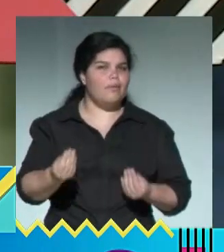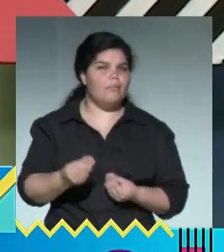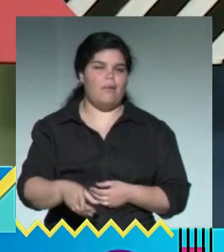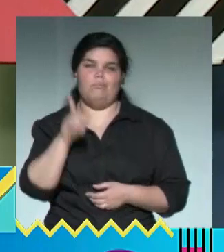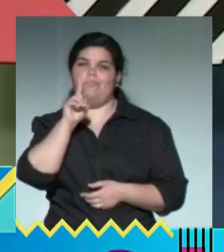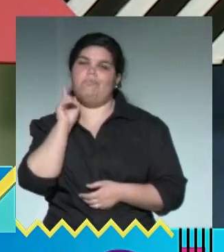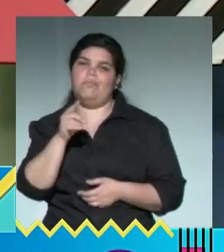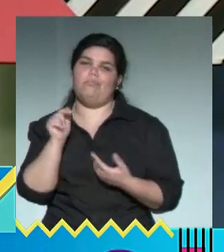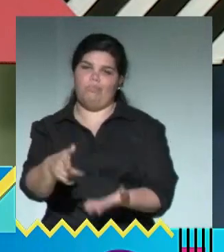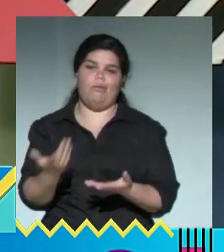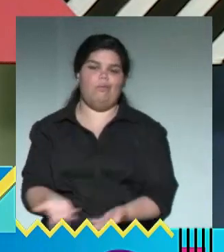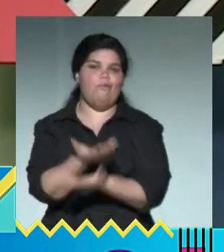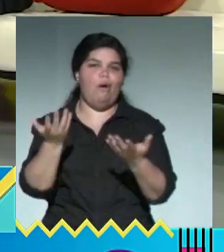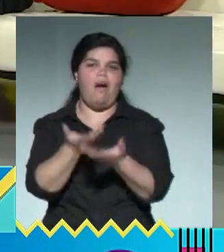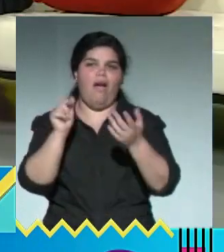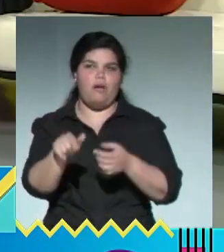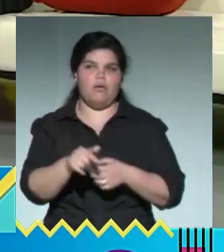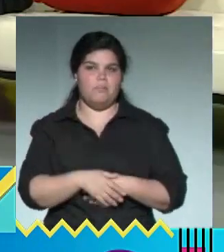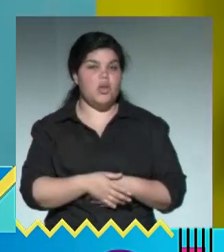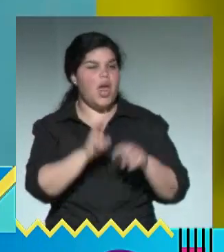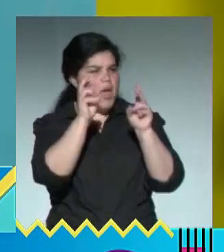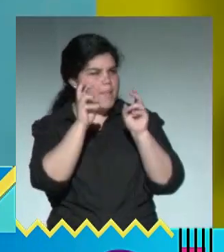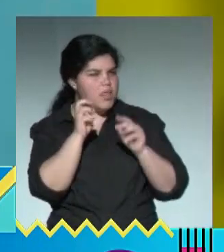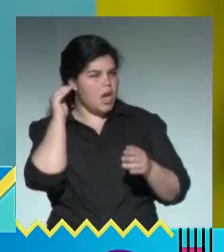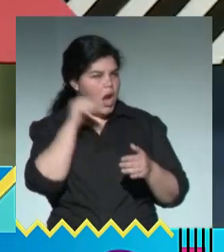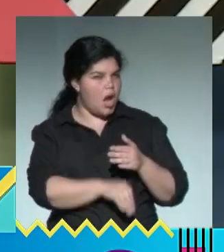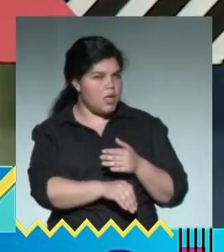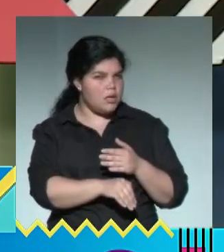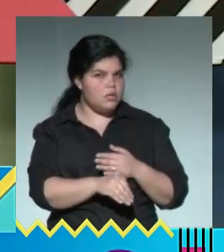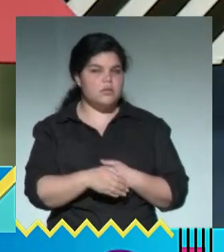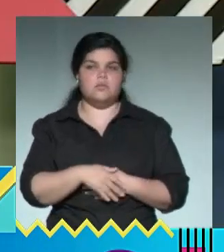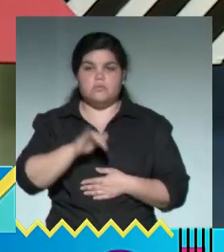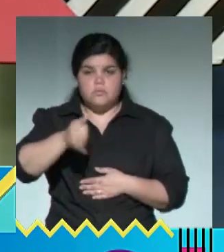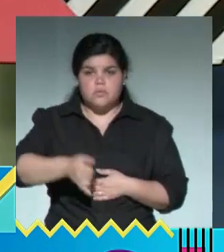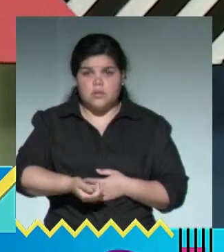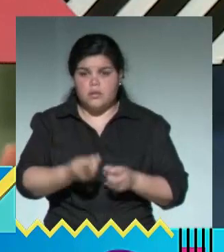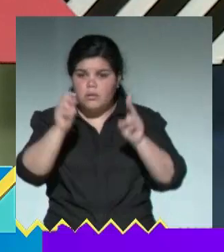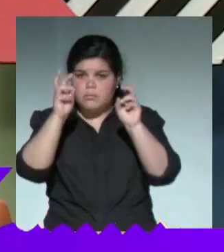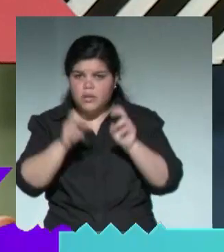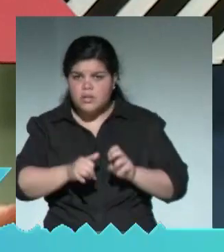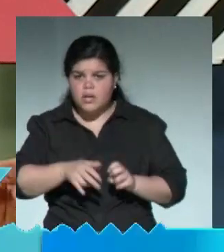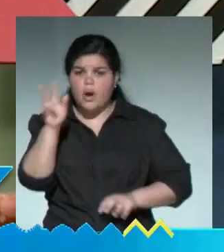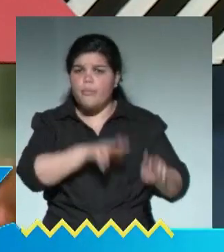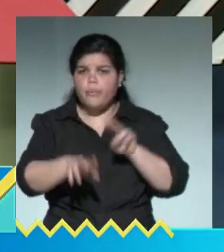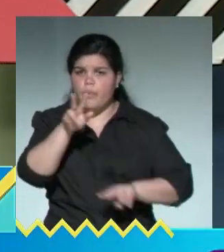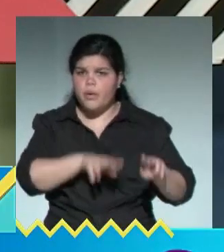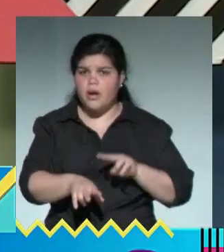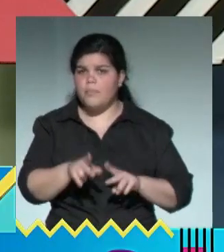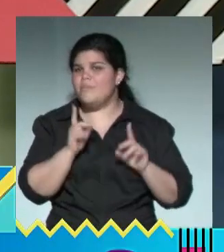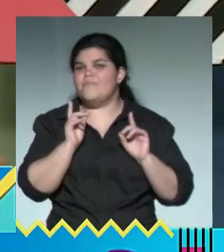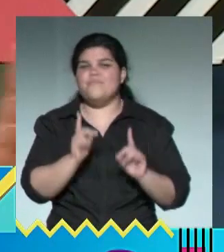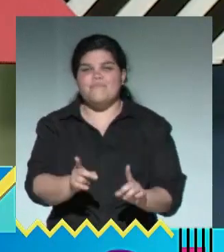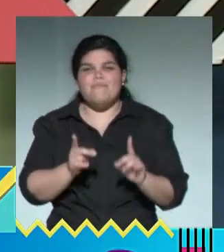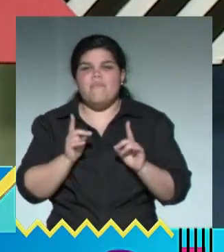intencional. Entonces, sí, ahí hay que investigar más profundo, hay que investigar, ¿no? hay que buscar, pero en el mismo momento que